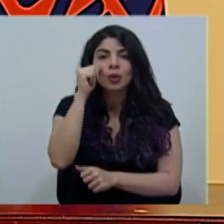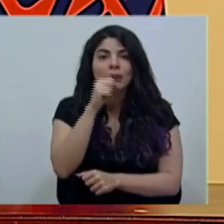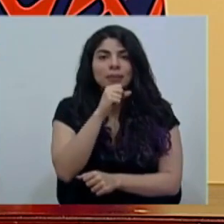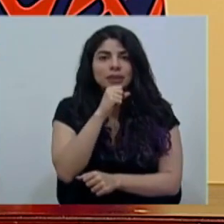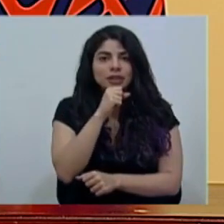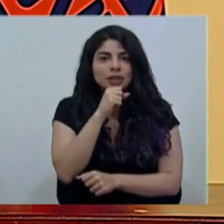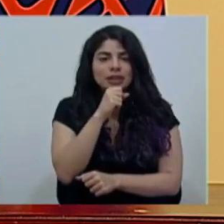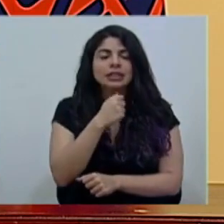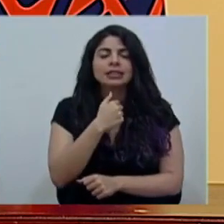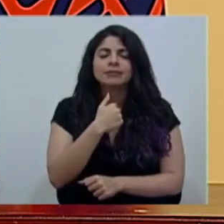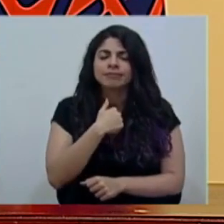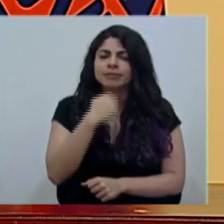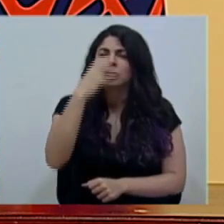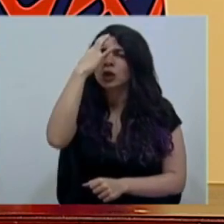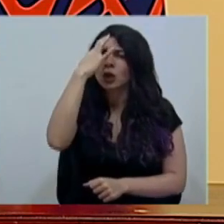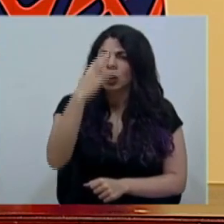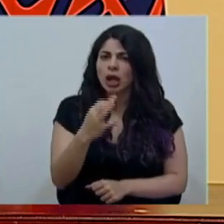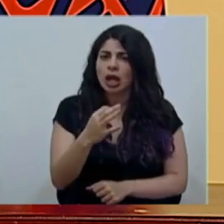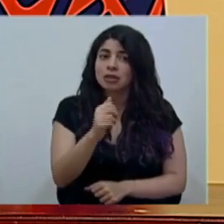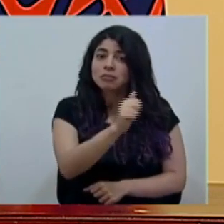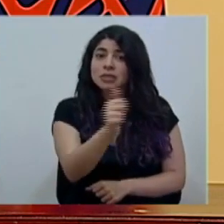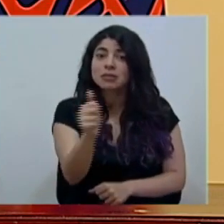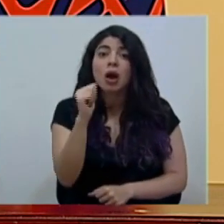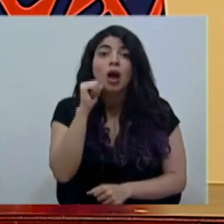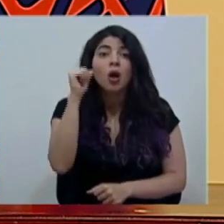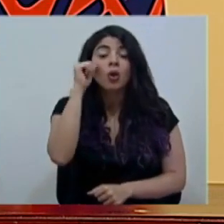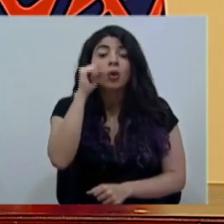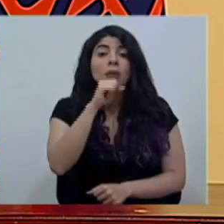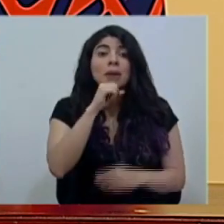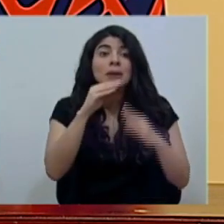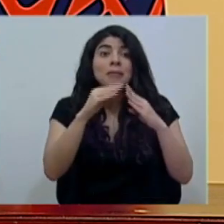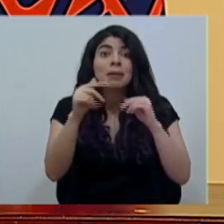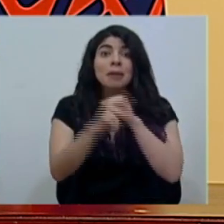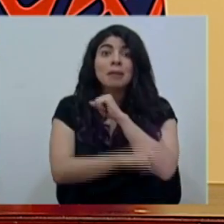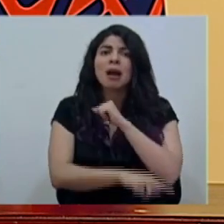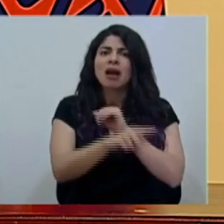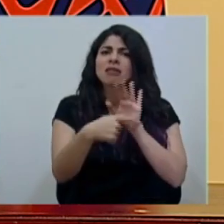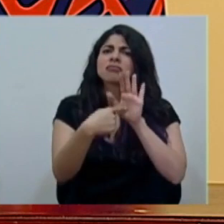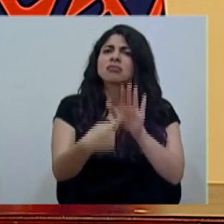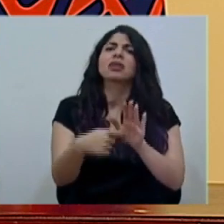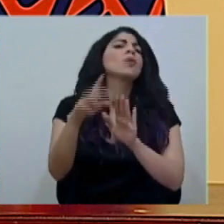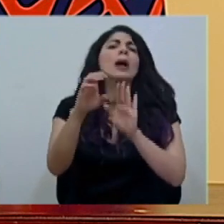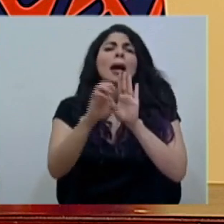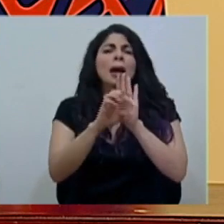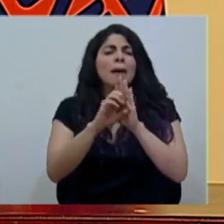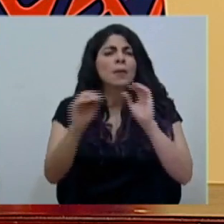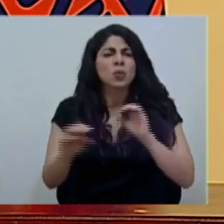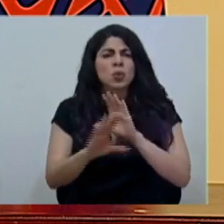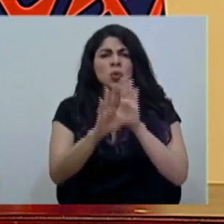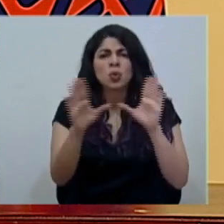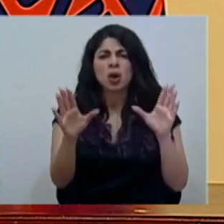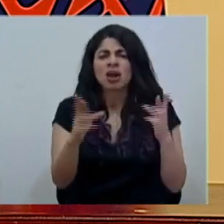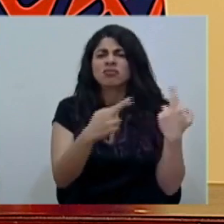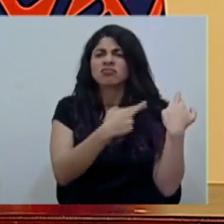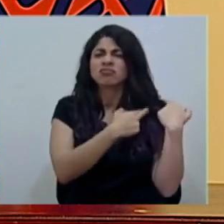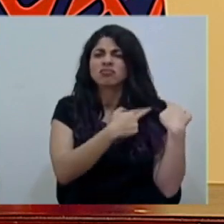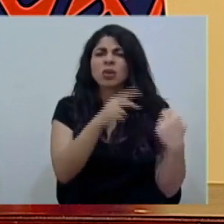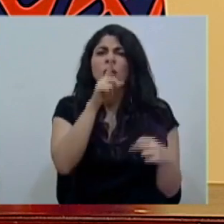Realmente yo creo que los adultos mayores de este país han dado un ejemplo impresionante de responsabilidad y